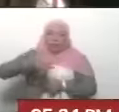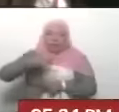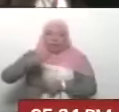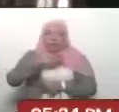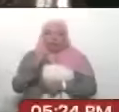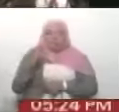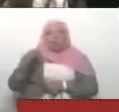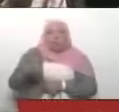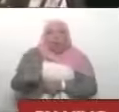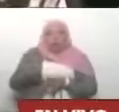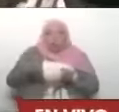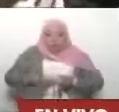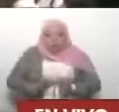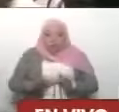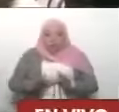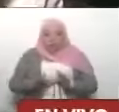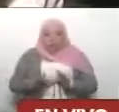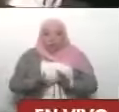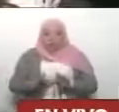hijo,